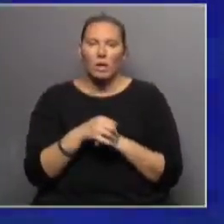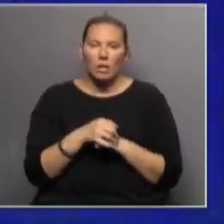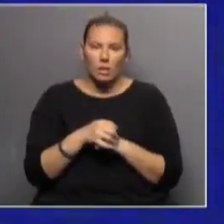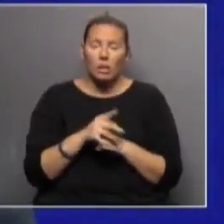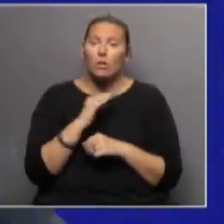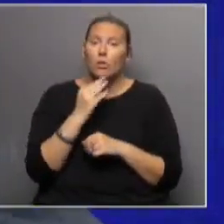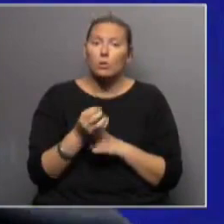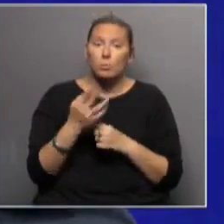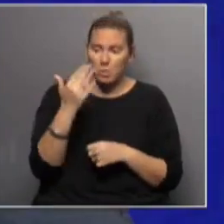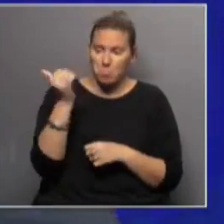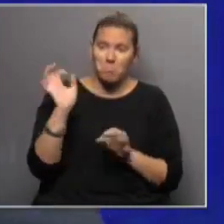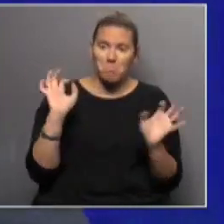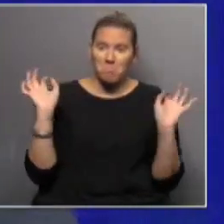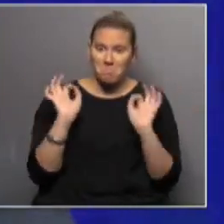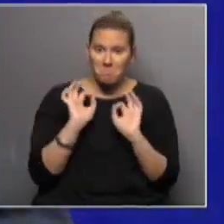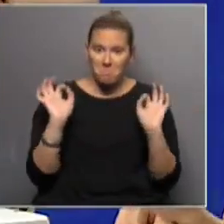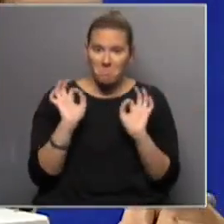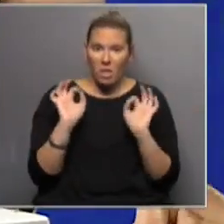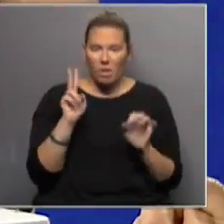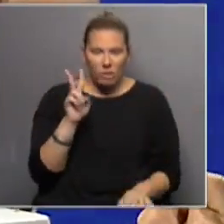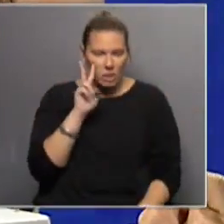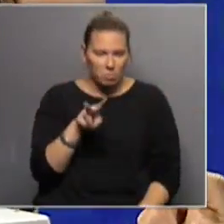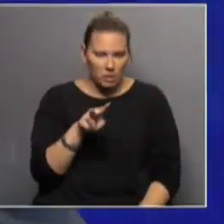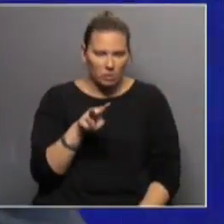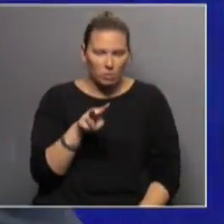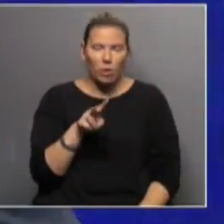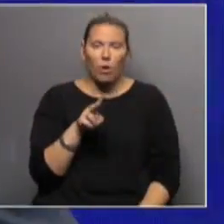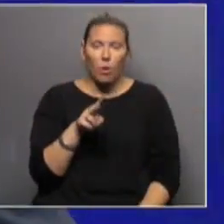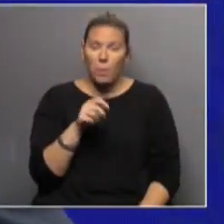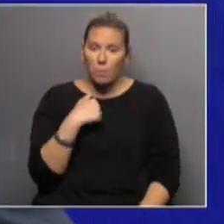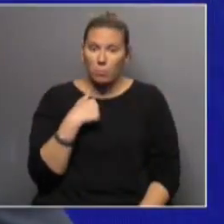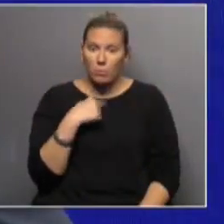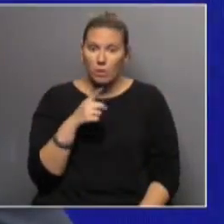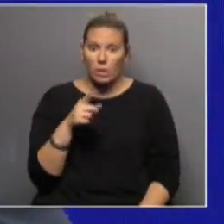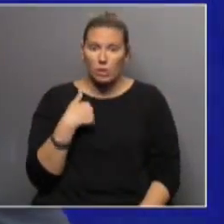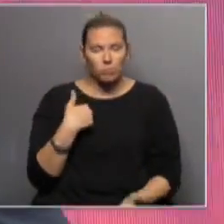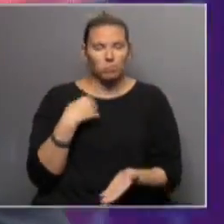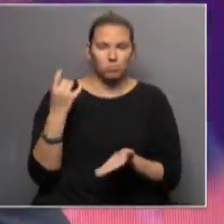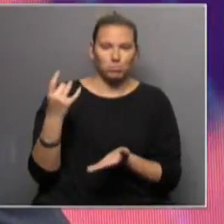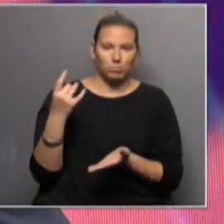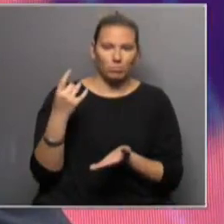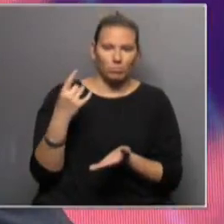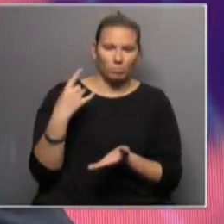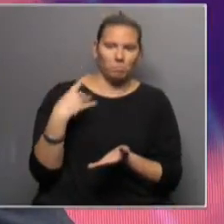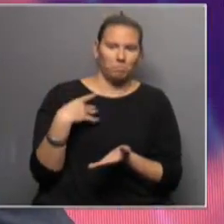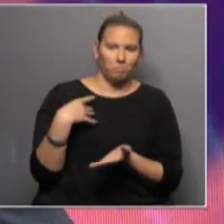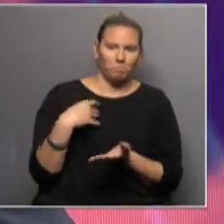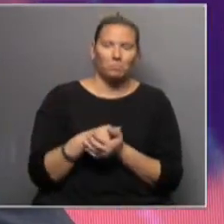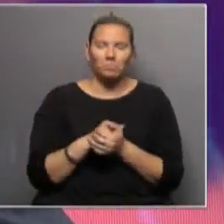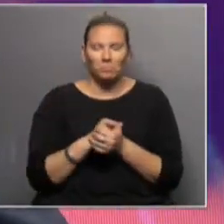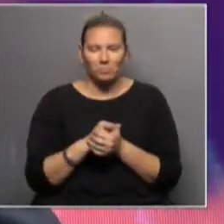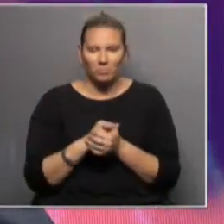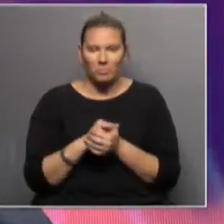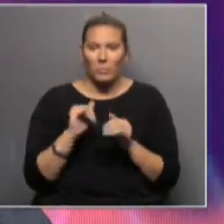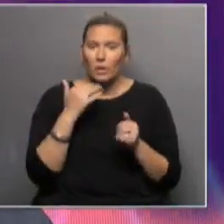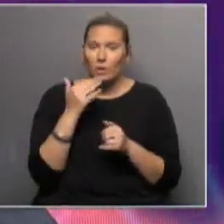no sé por qué, ni me llamó. Debe estar mirando, no está en el estudio. Fui injustamente despedido. Despedido. Sí, despedido. No